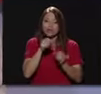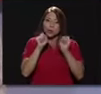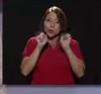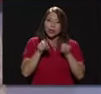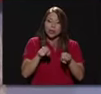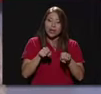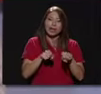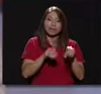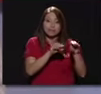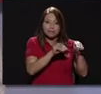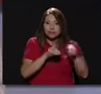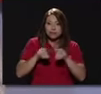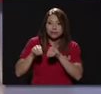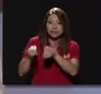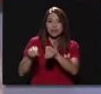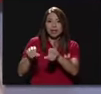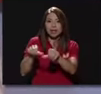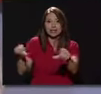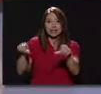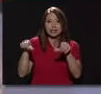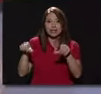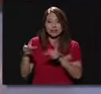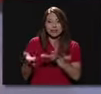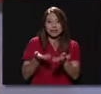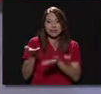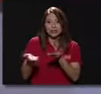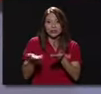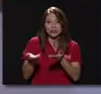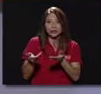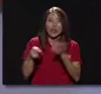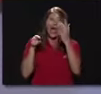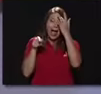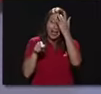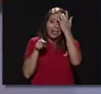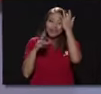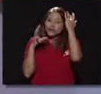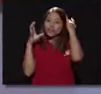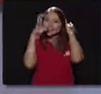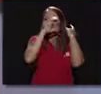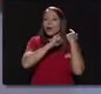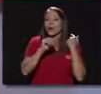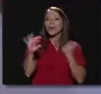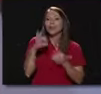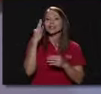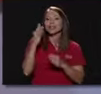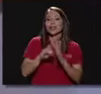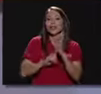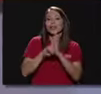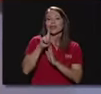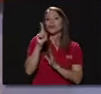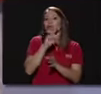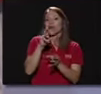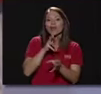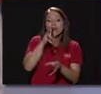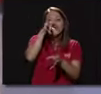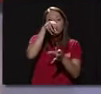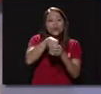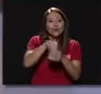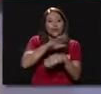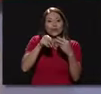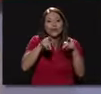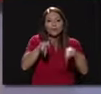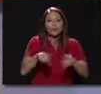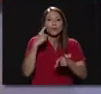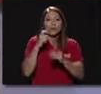poder movilizarse a algunos de los sectores servicios. Entonces vemos que ahí es donde se denota que el estilo de desarrollo no es incluyente, porque